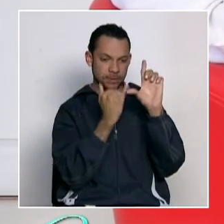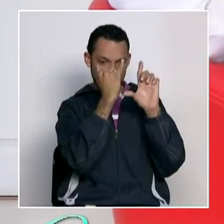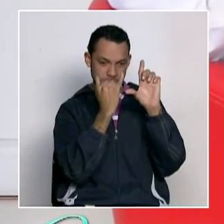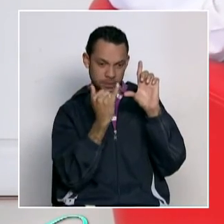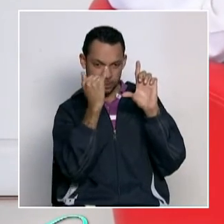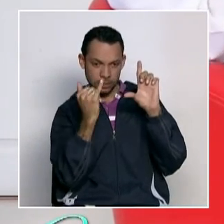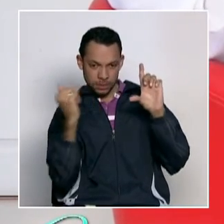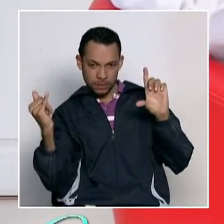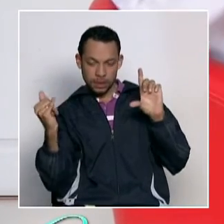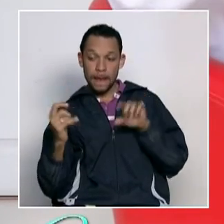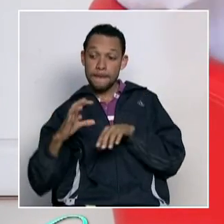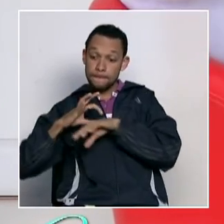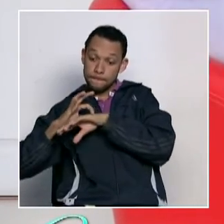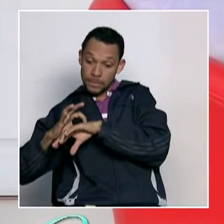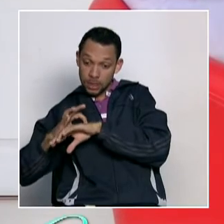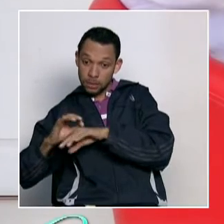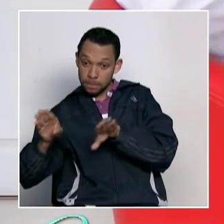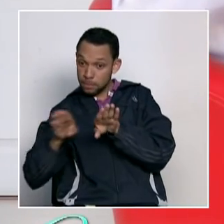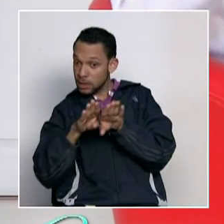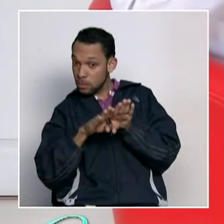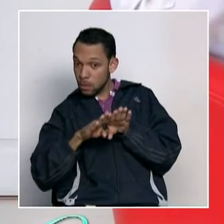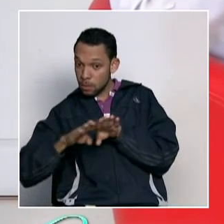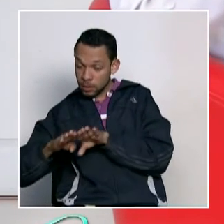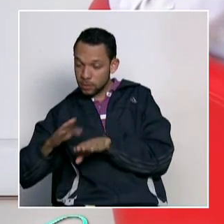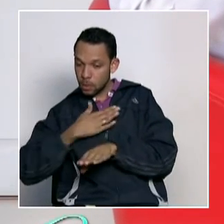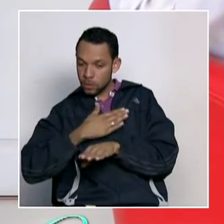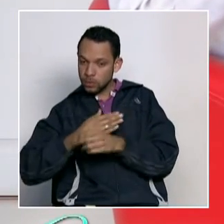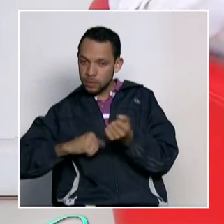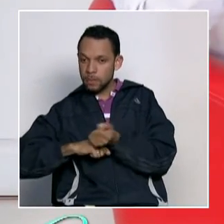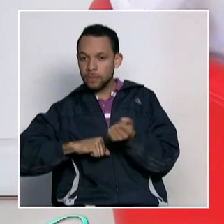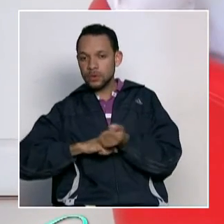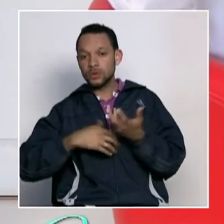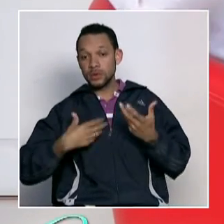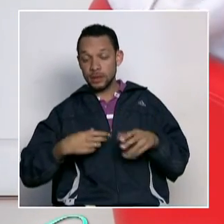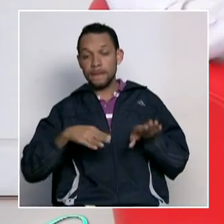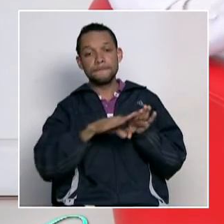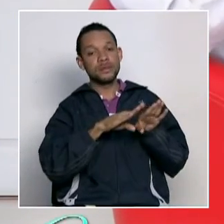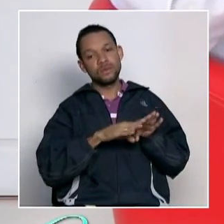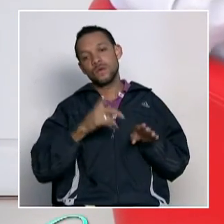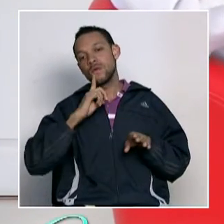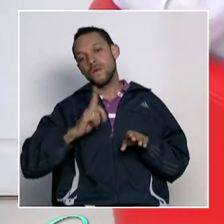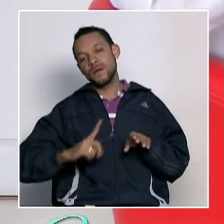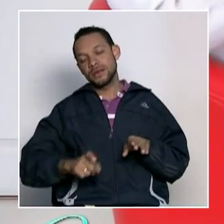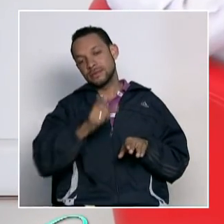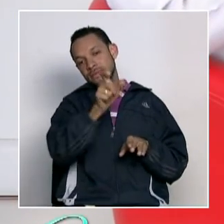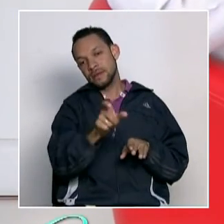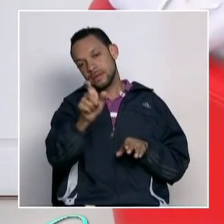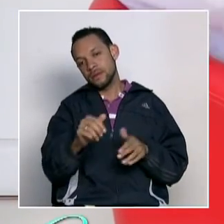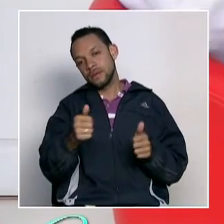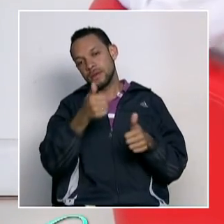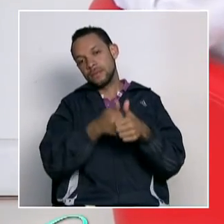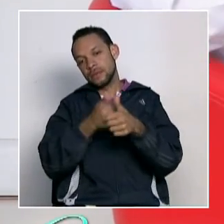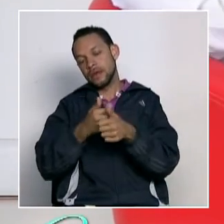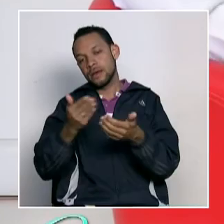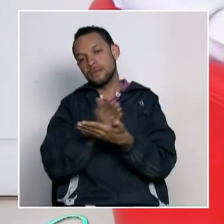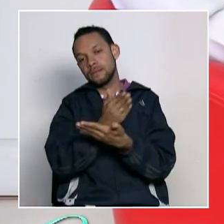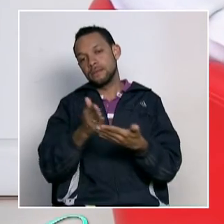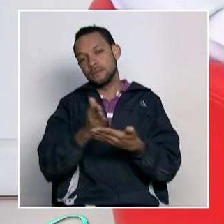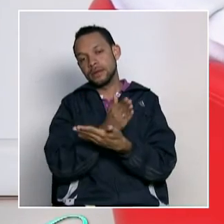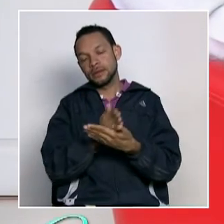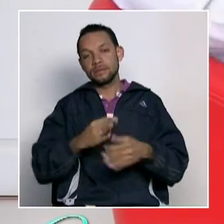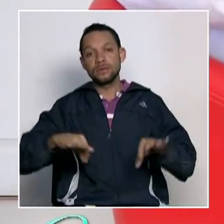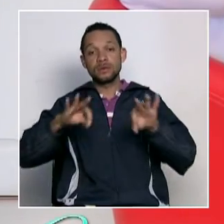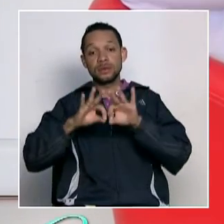todo lo que hace el médico, doctor Rojas, usted puede hacer lo mejor con un paciente, pero si el tratamiento odontológico no es el adecuado, se pierde el